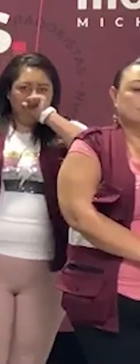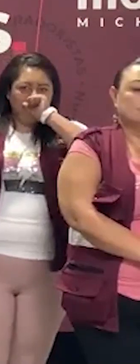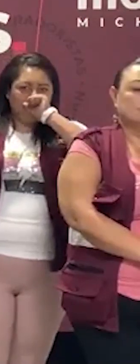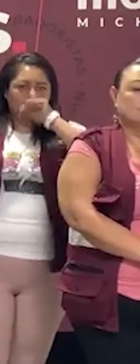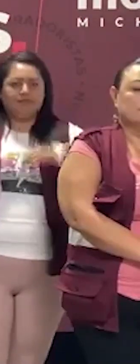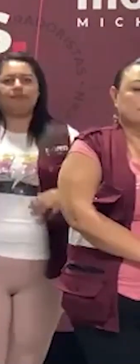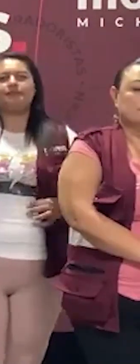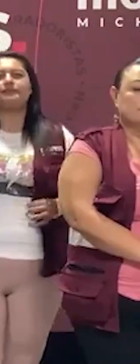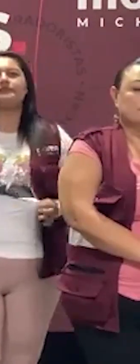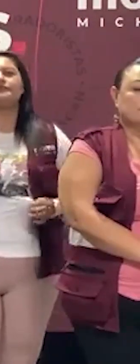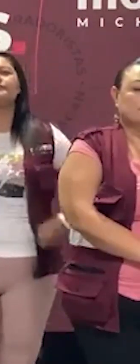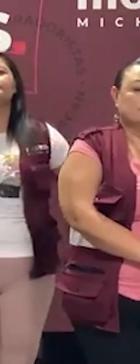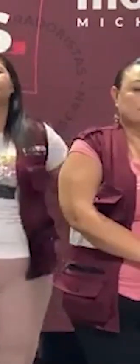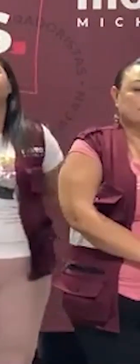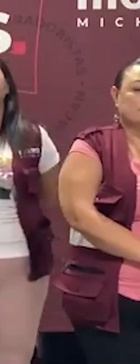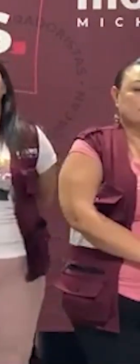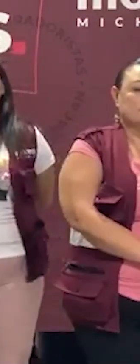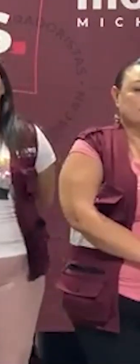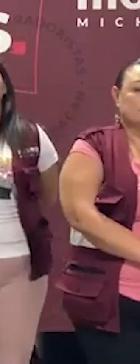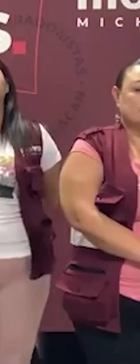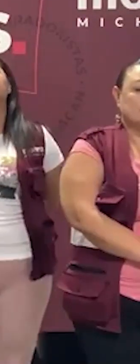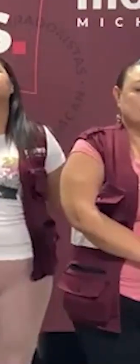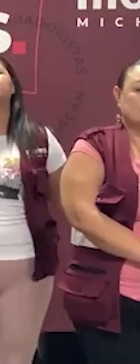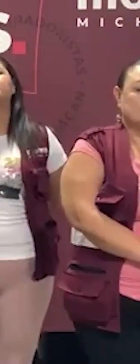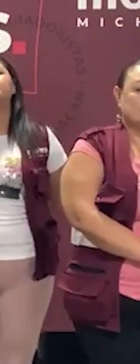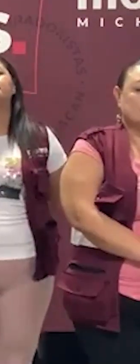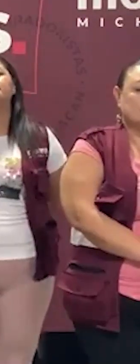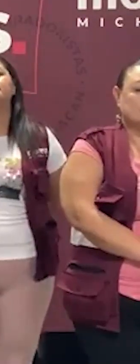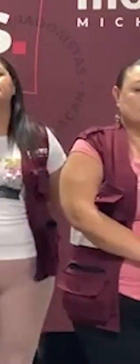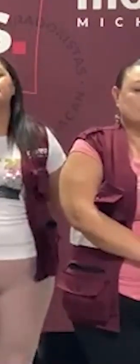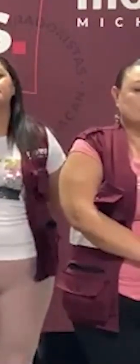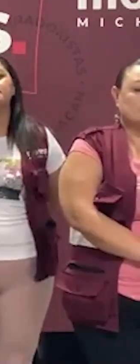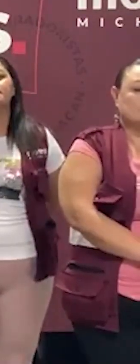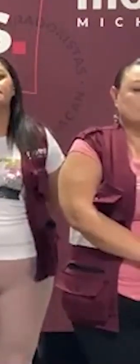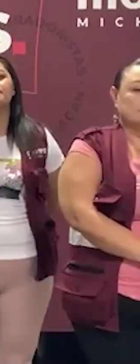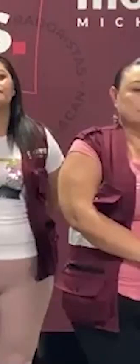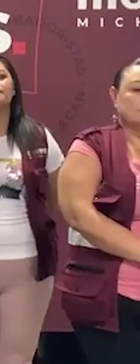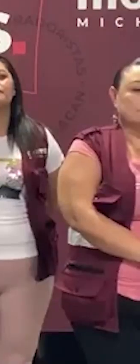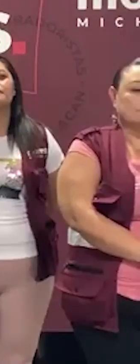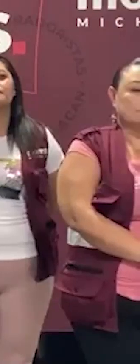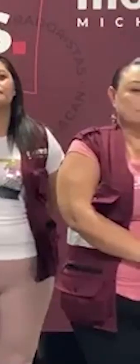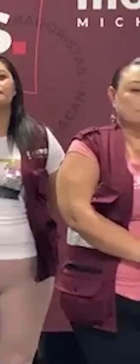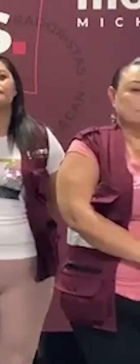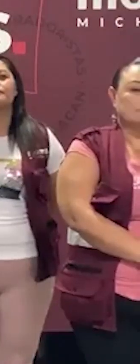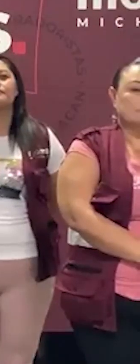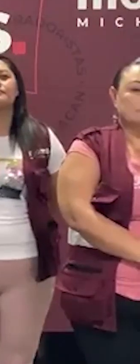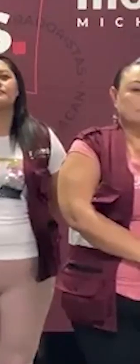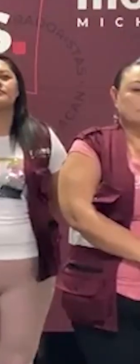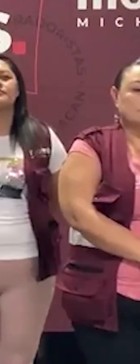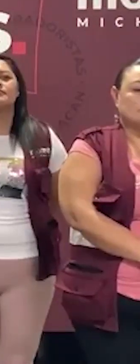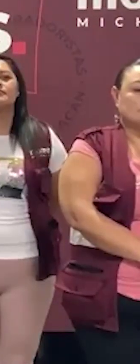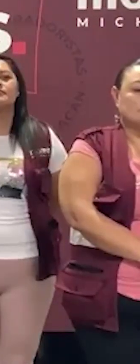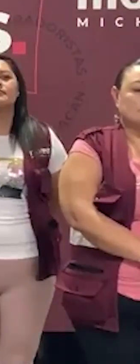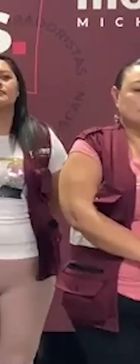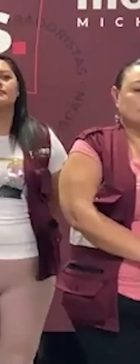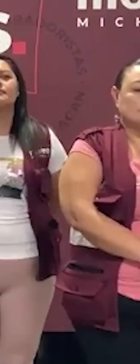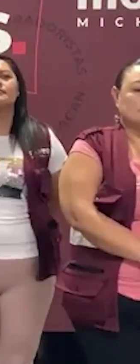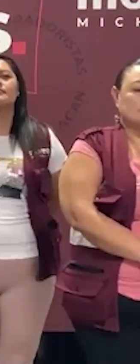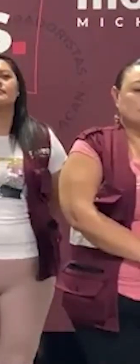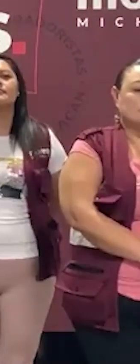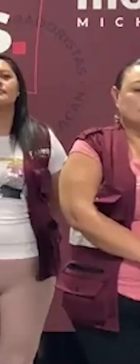pueblo identifica claramente, y ellos, pues es su proceso, se están registrando varios, entre ellas